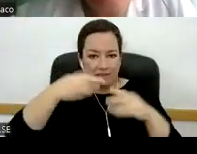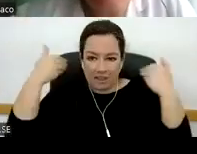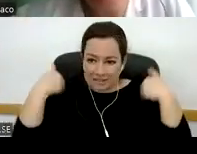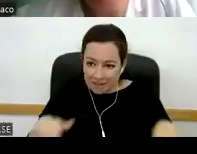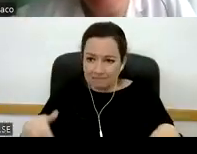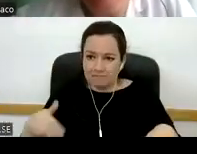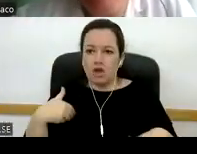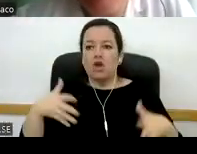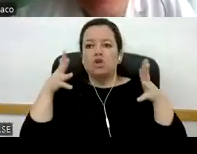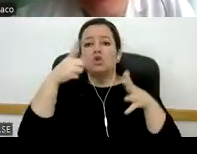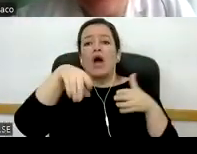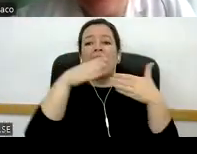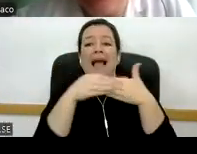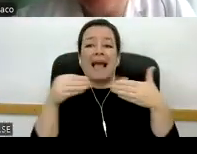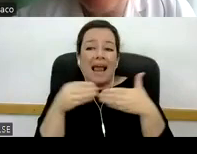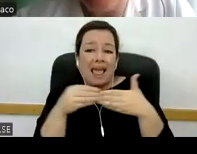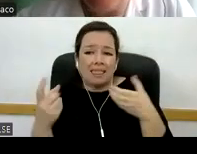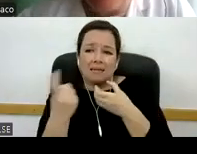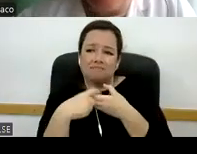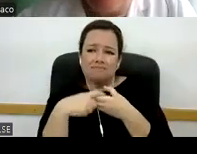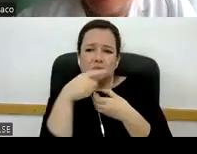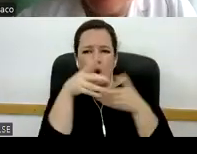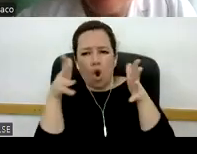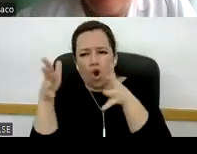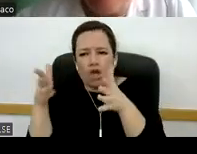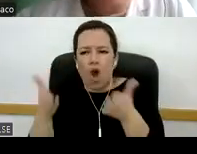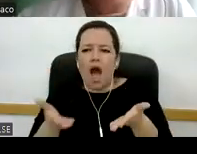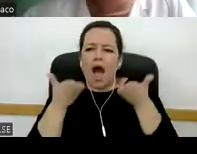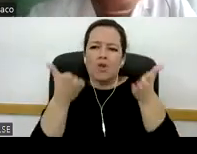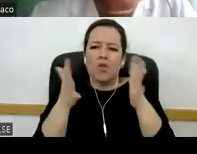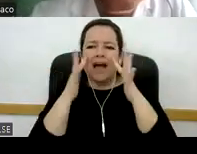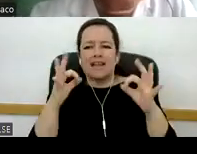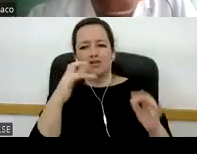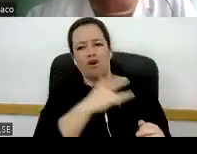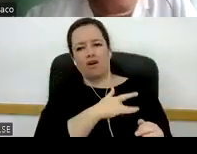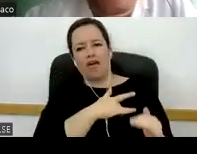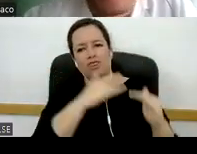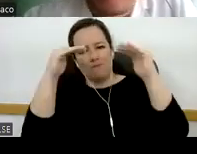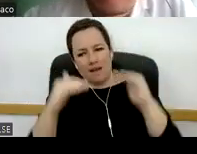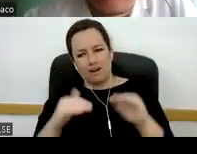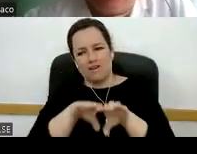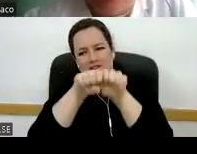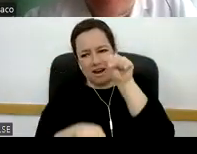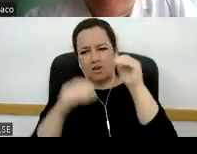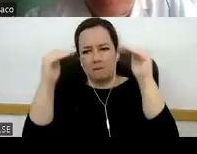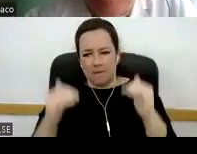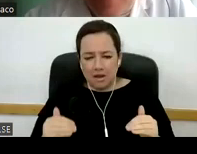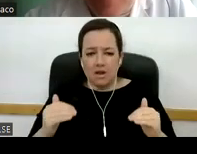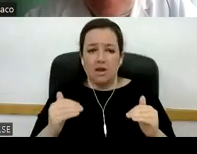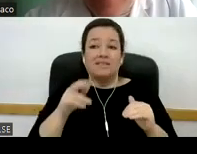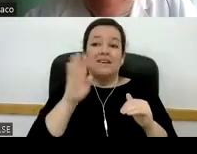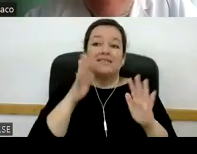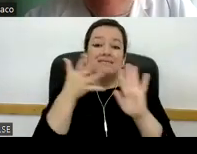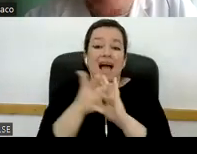misión ayudar a nuestros clientes a disminuir su riesgo cardiovascular. Es decir, a intentar disminuir todas estas